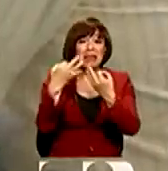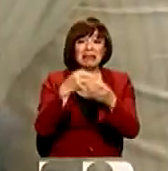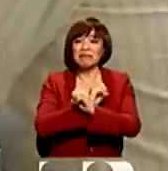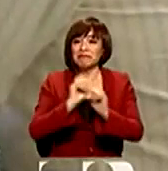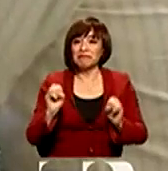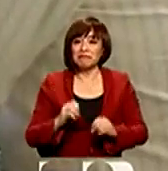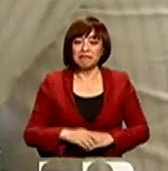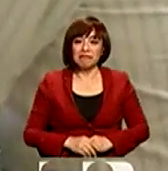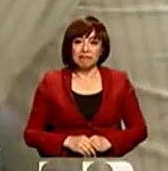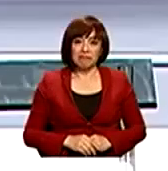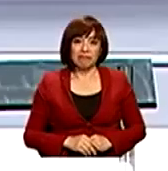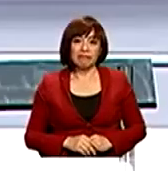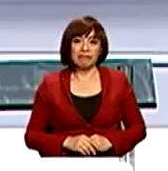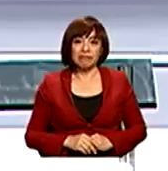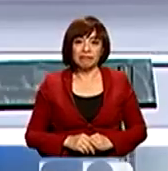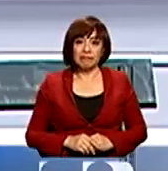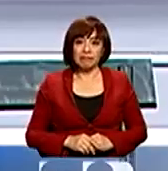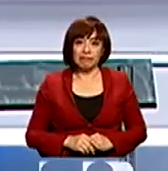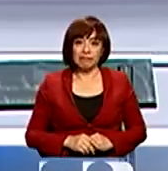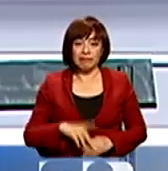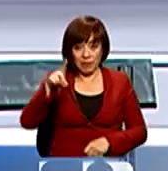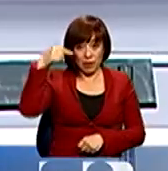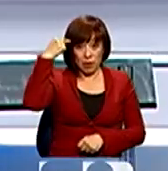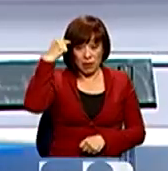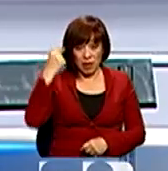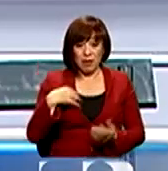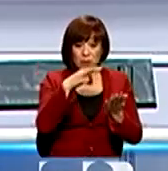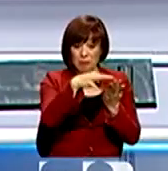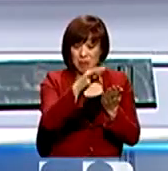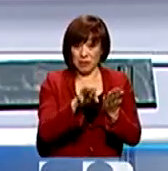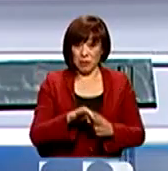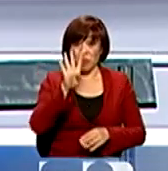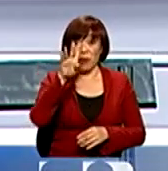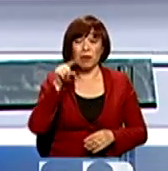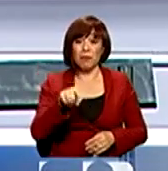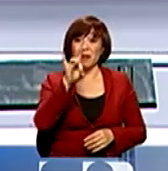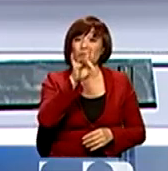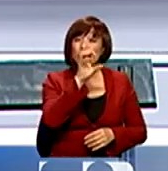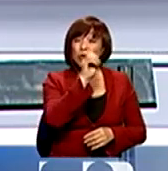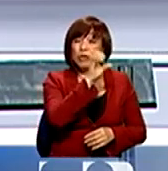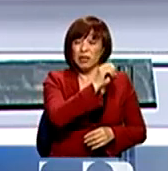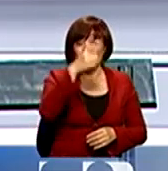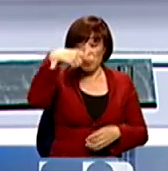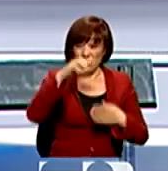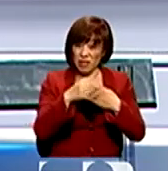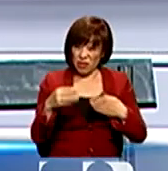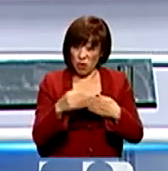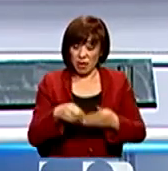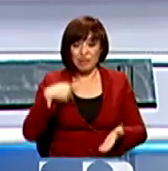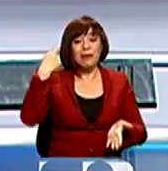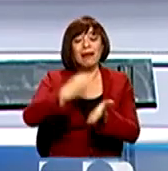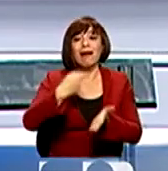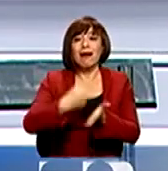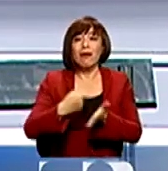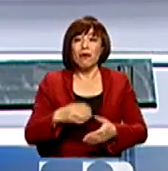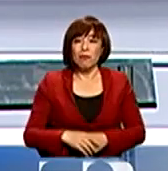Dayana Monroy, 24 horas. El gobierno presupuestó más de 4.800 millones de dólares para la compra de combustibles y gas